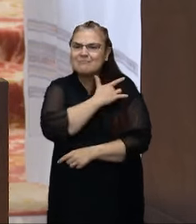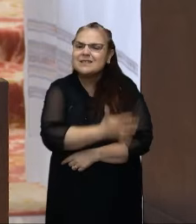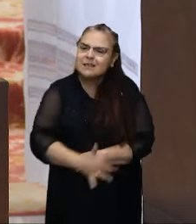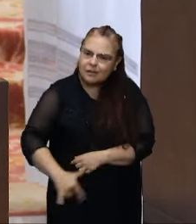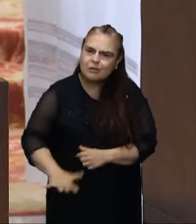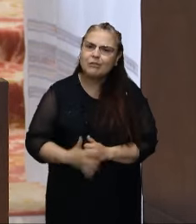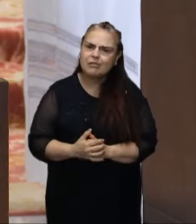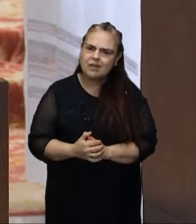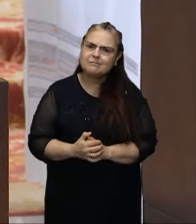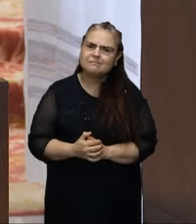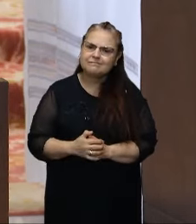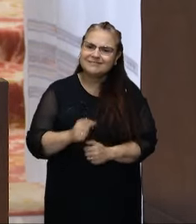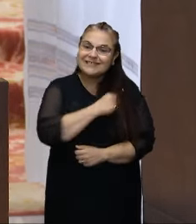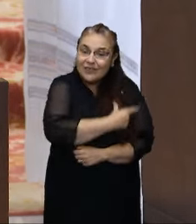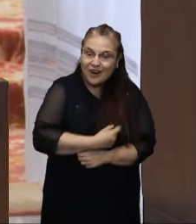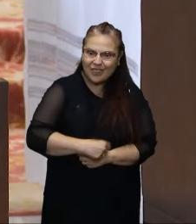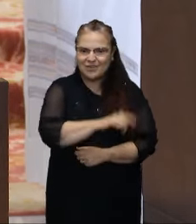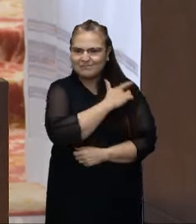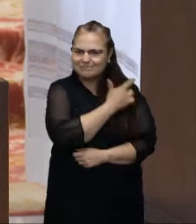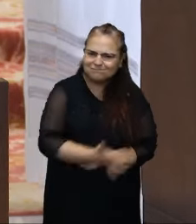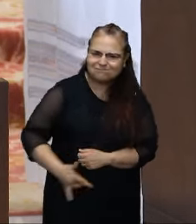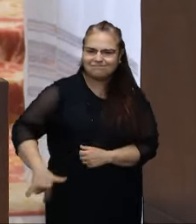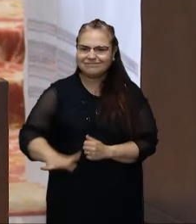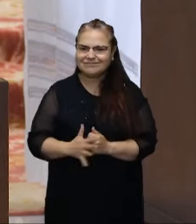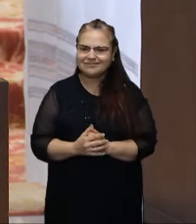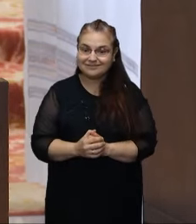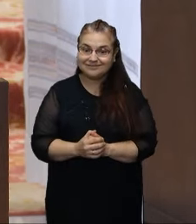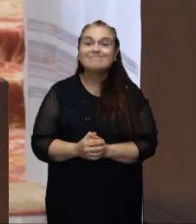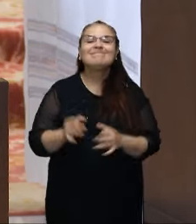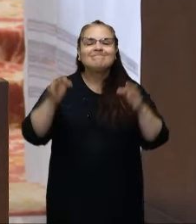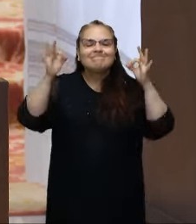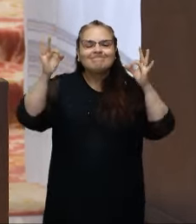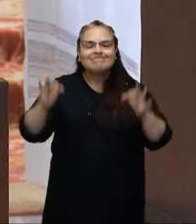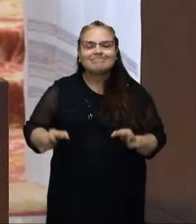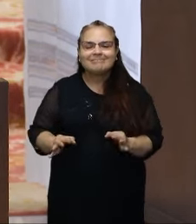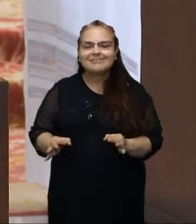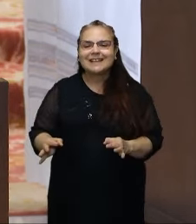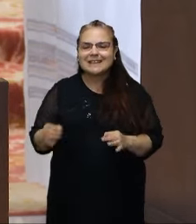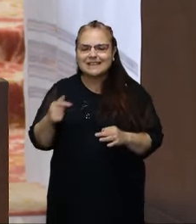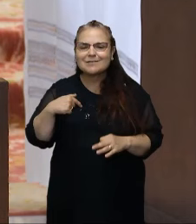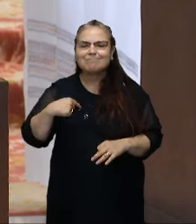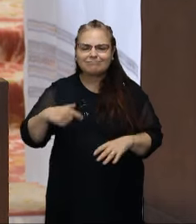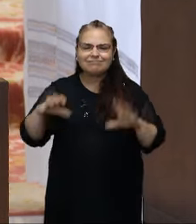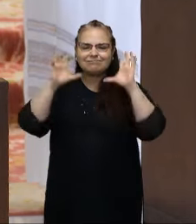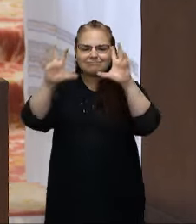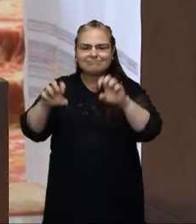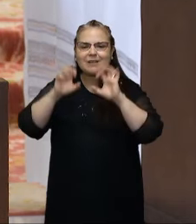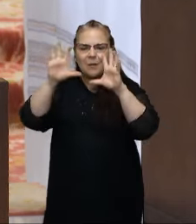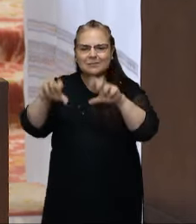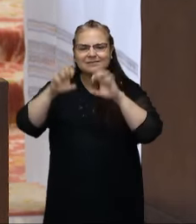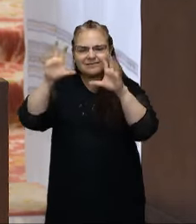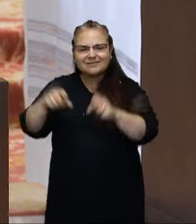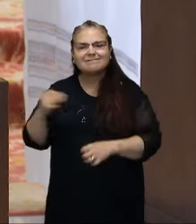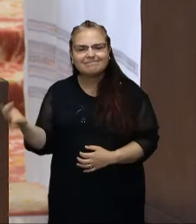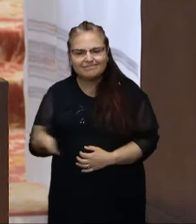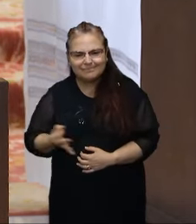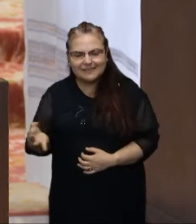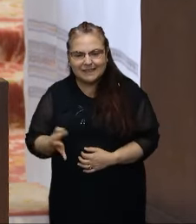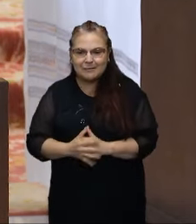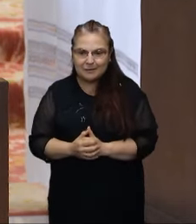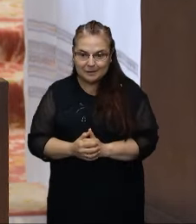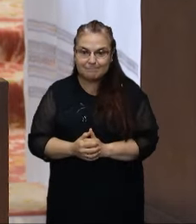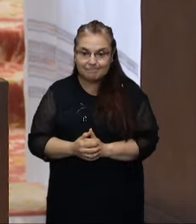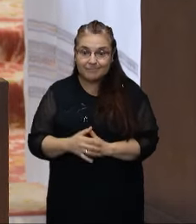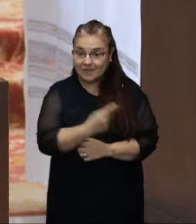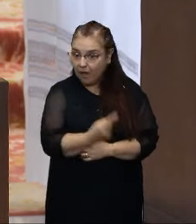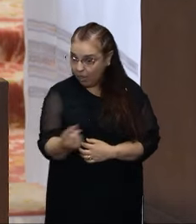Misericordia, un corazón misericordioso, es la gran lección que tiene que aprender nuestra humanidad,